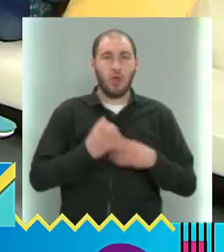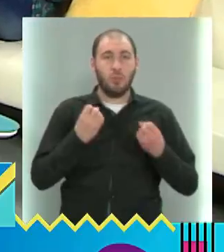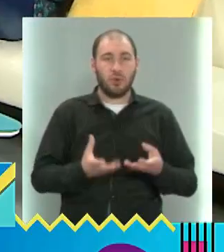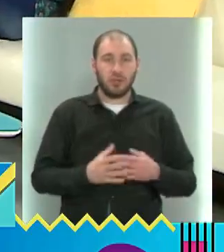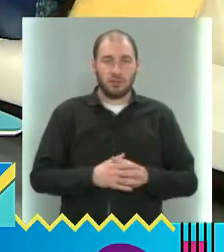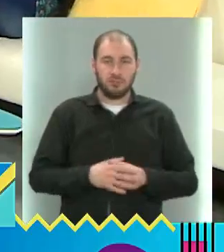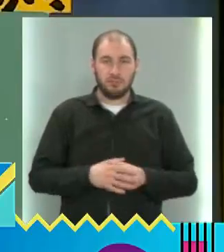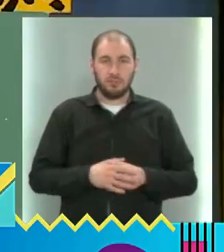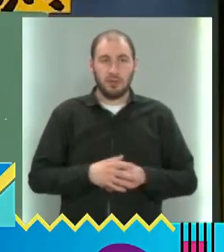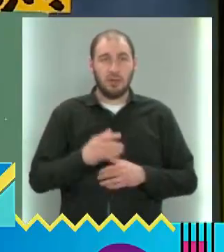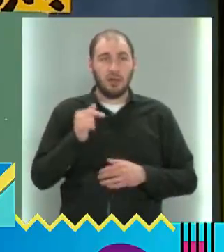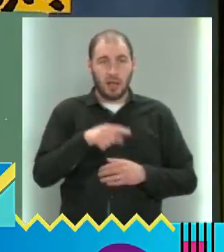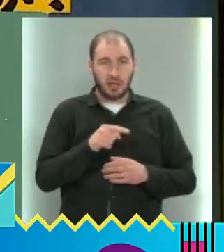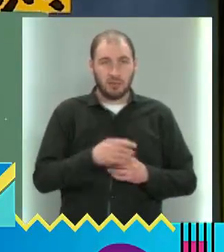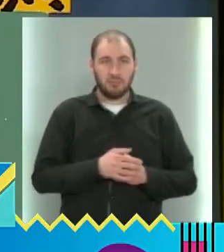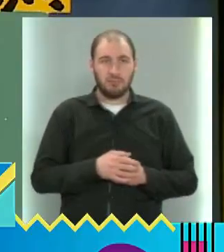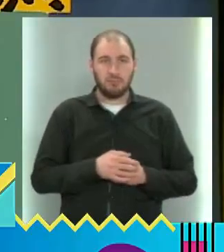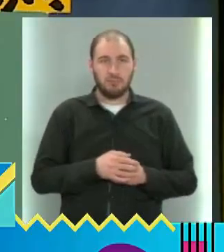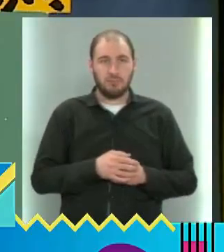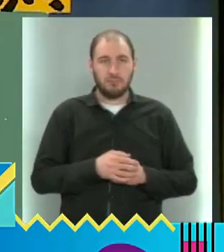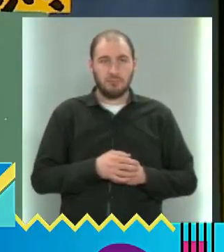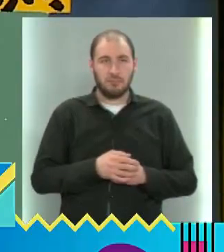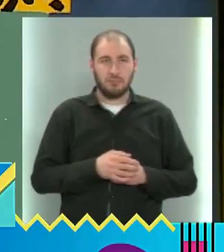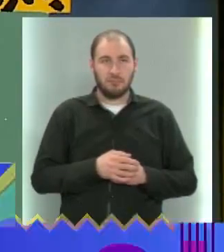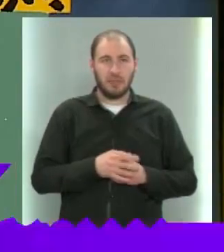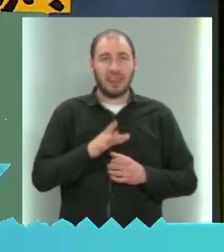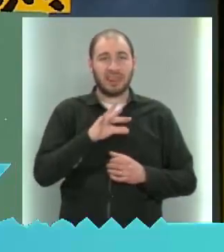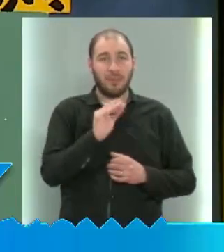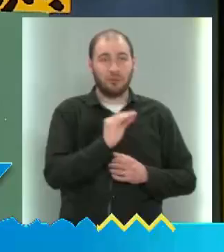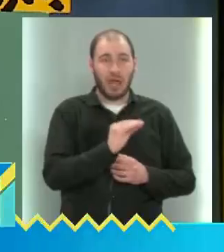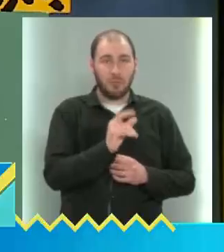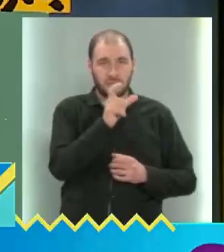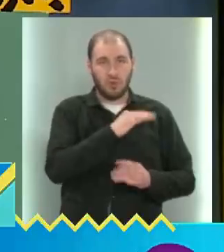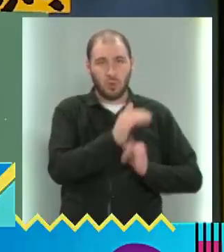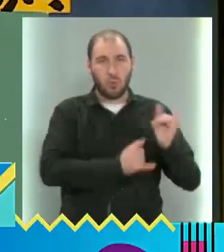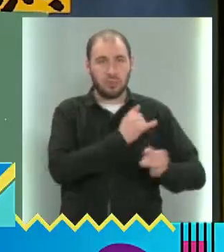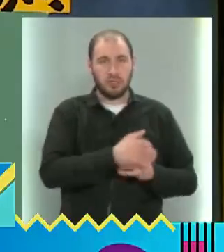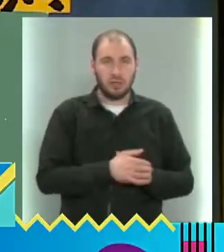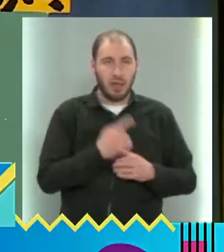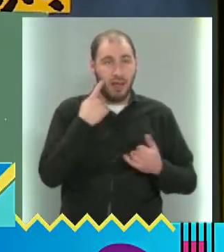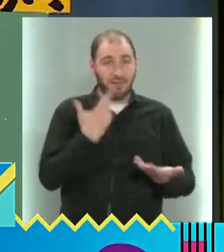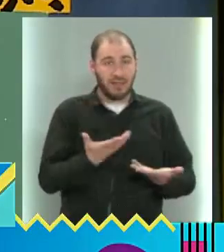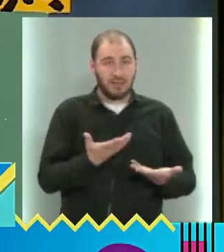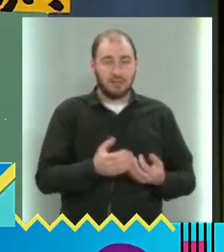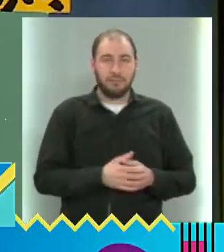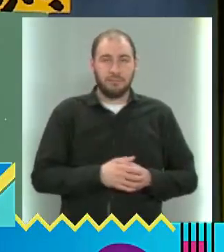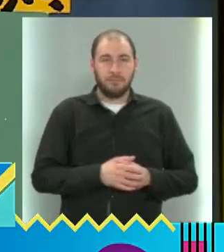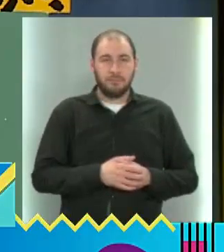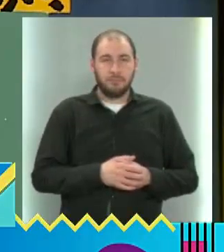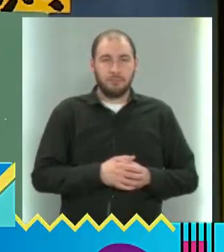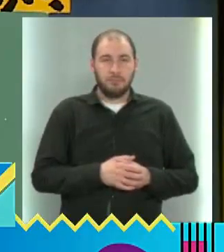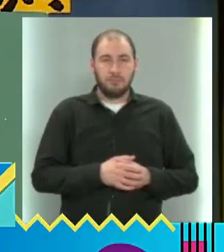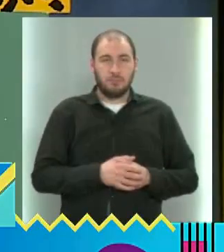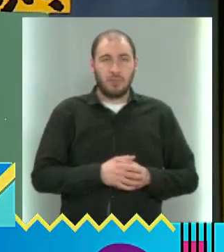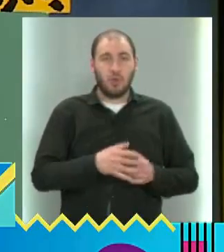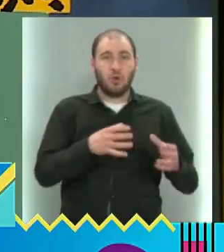bueno, como bien cerró en diputados alguien diciendo, a ver, veamos que